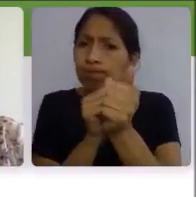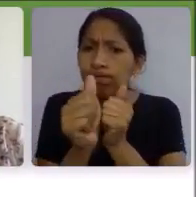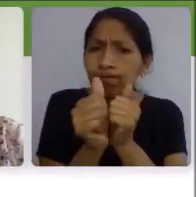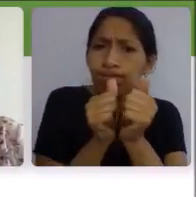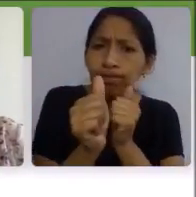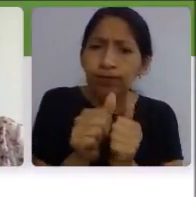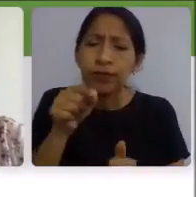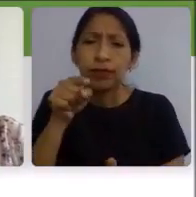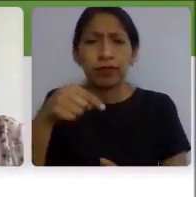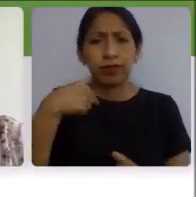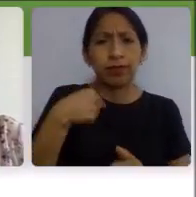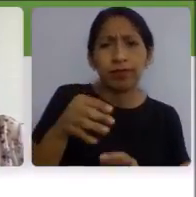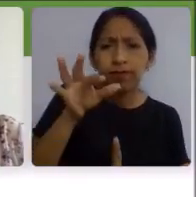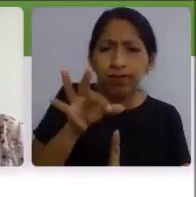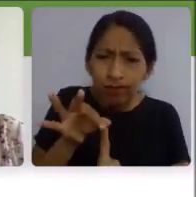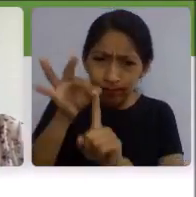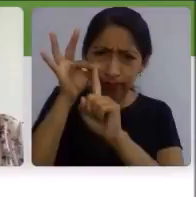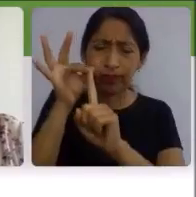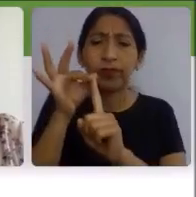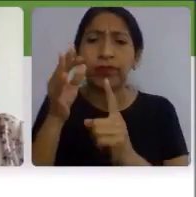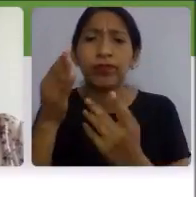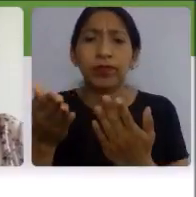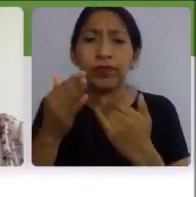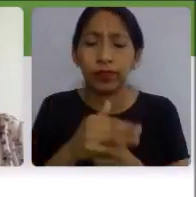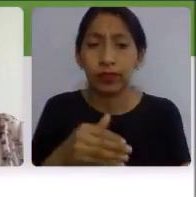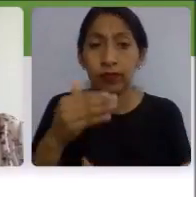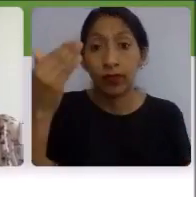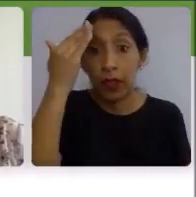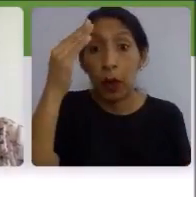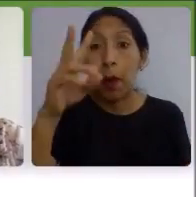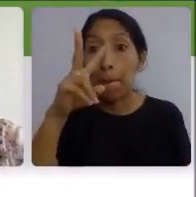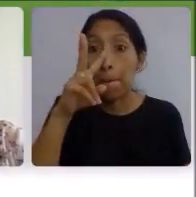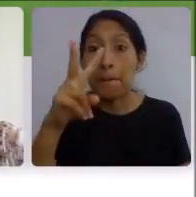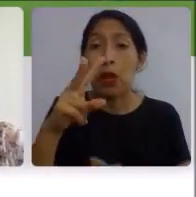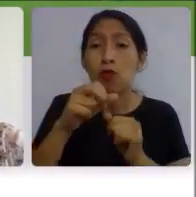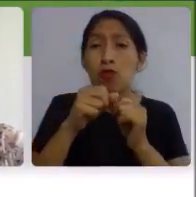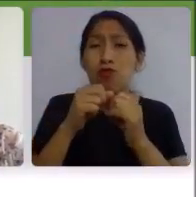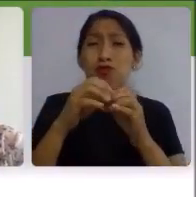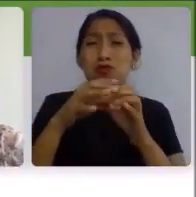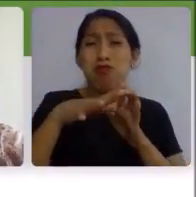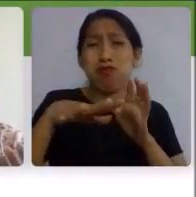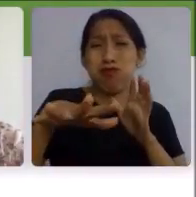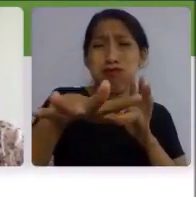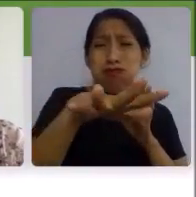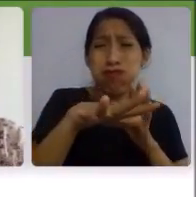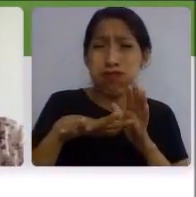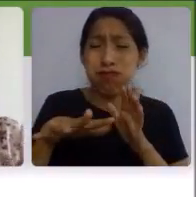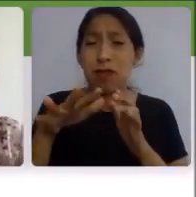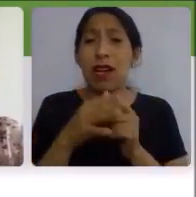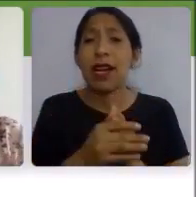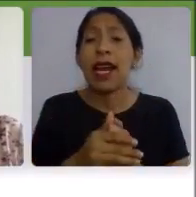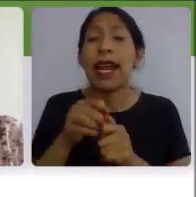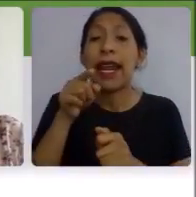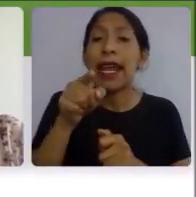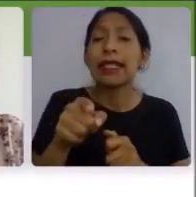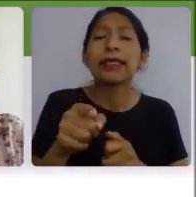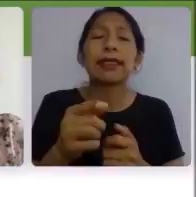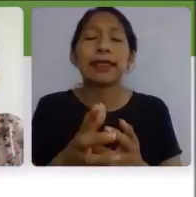seas especializado. Como sabemos, Perú es bastante amplio. Tenemos la parte de